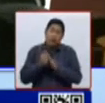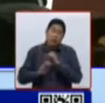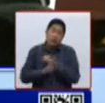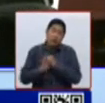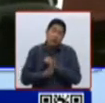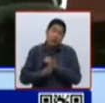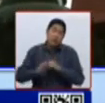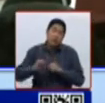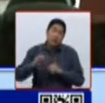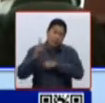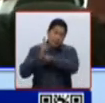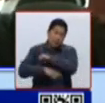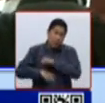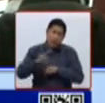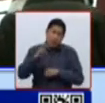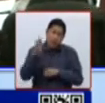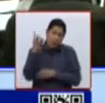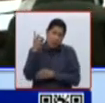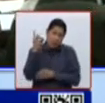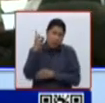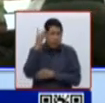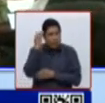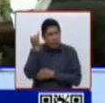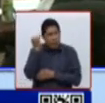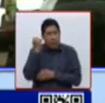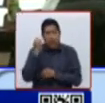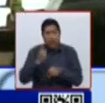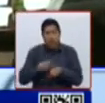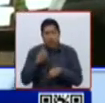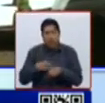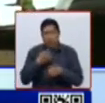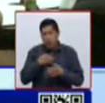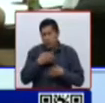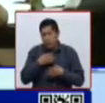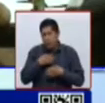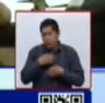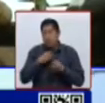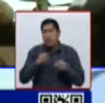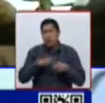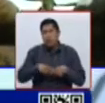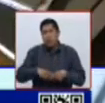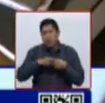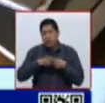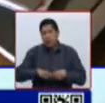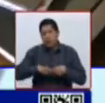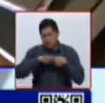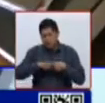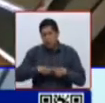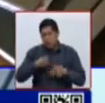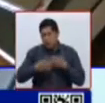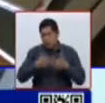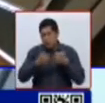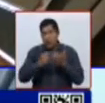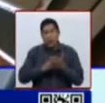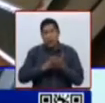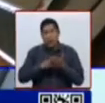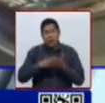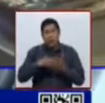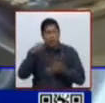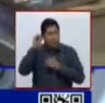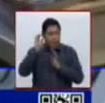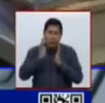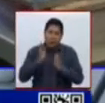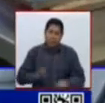Guillén, fue multado con 200 bolivianos por los constantes reclamos para que pueda suspenderse el desarrollo de esta fase de